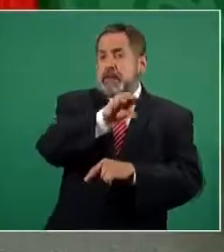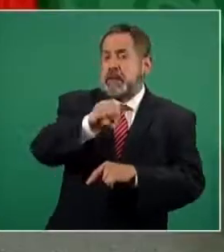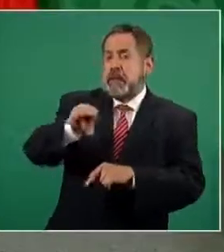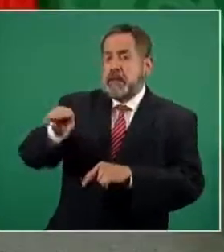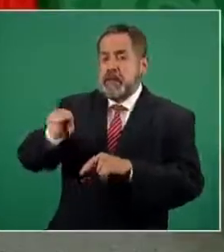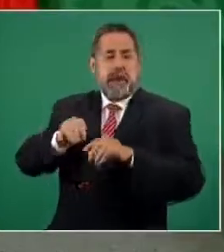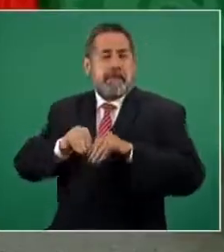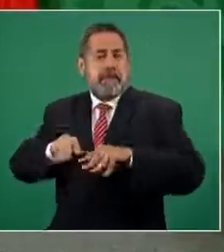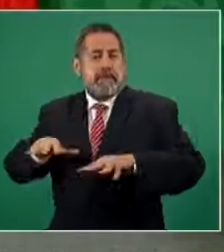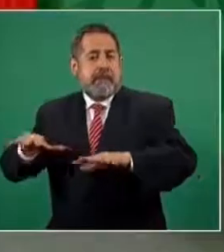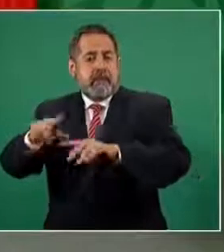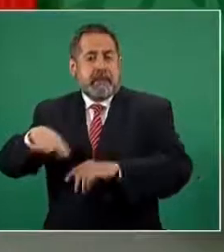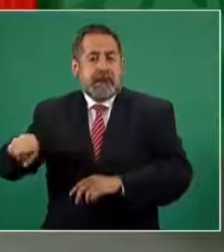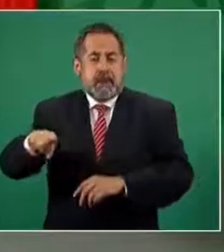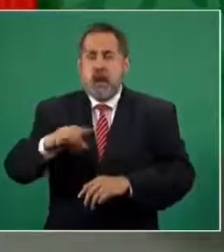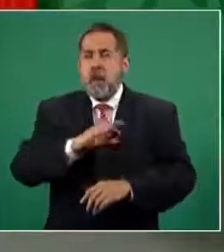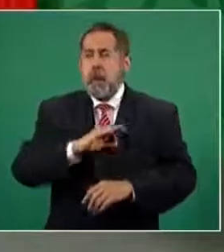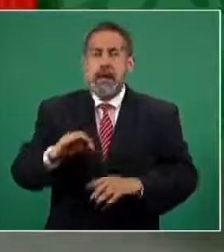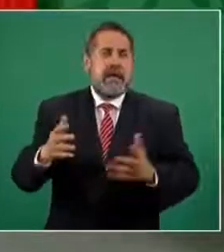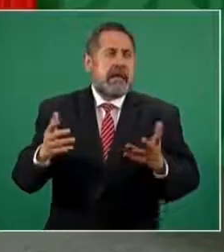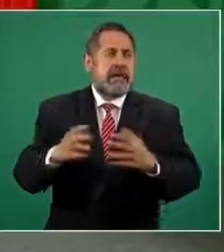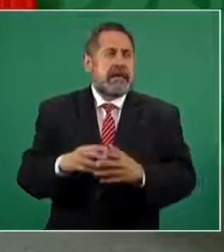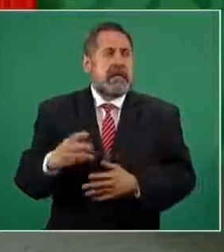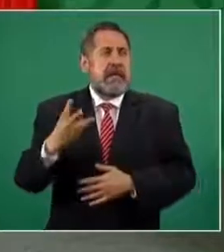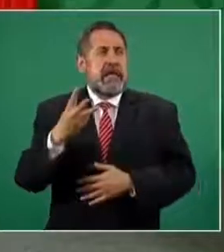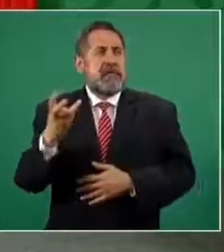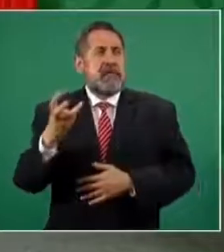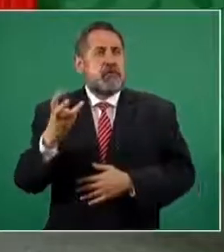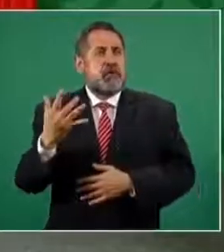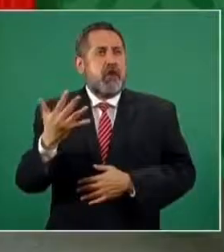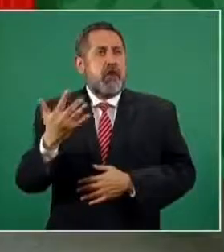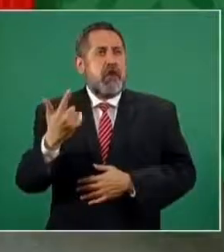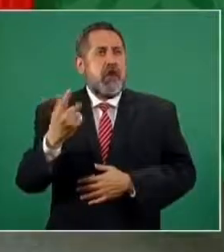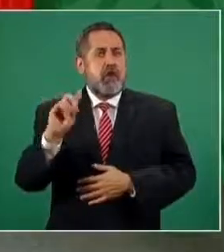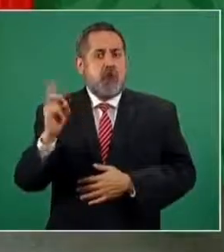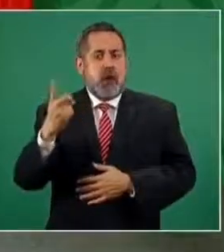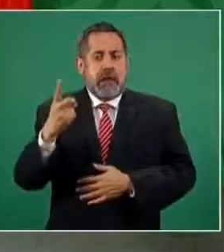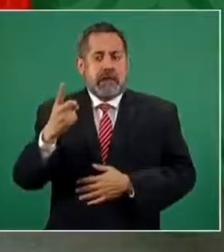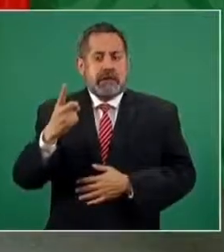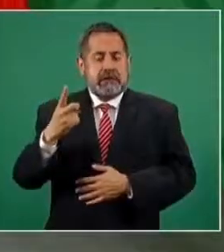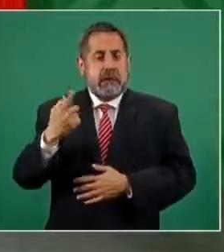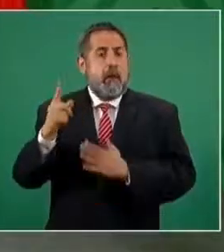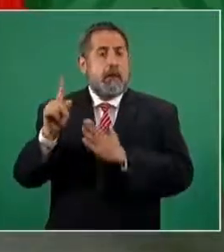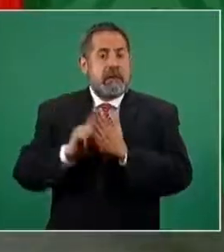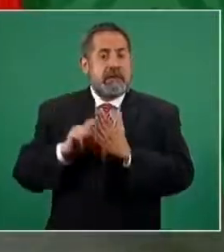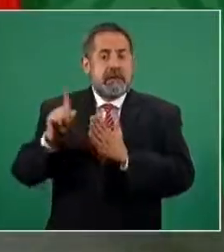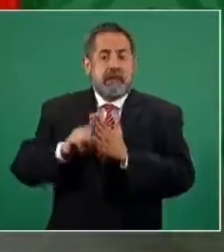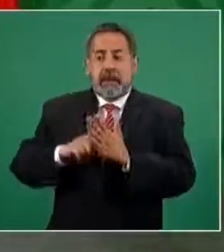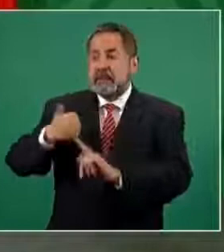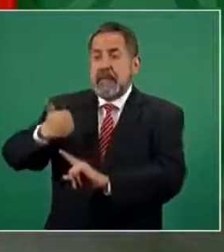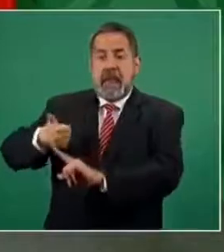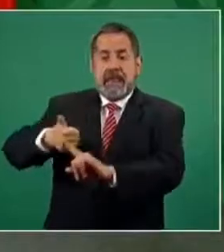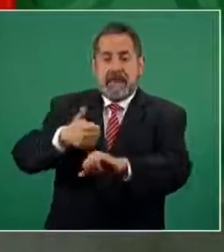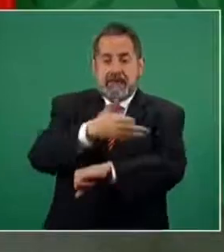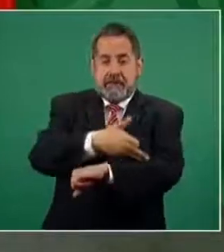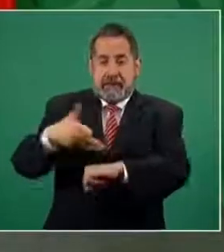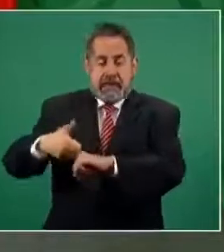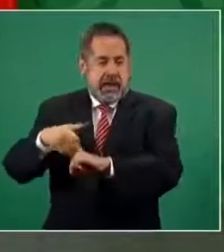es un promedio como de 350 dólares mensuales por familia,